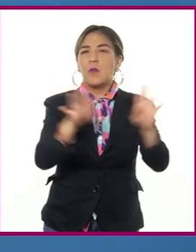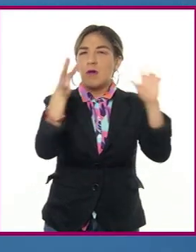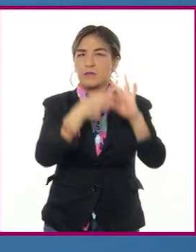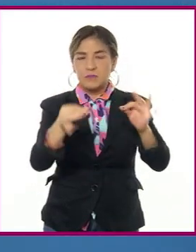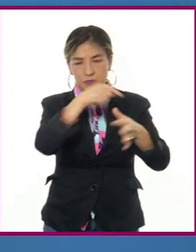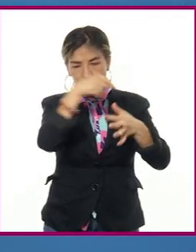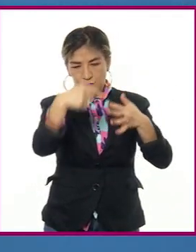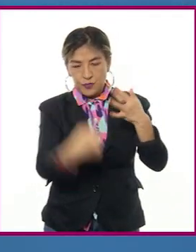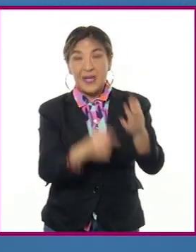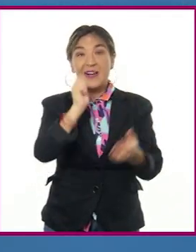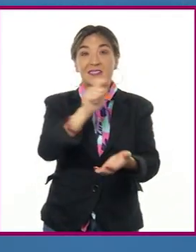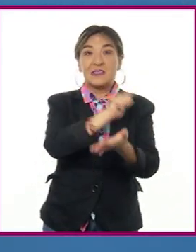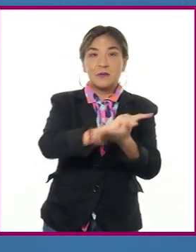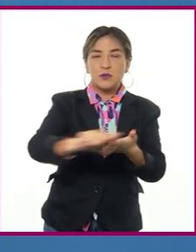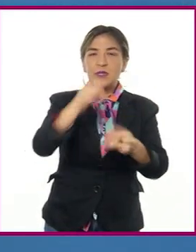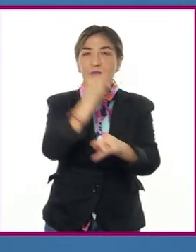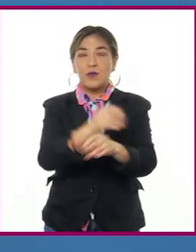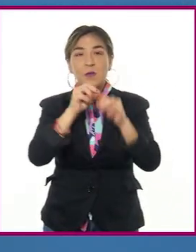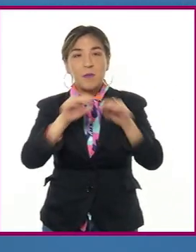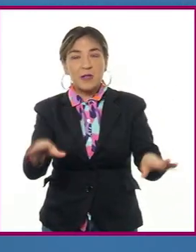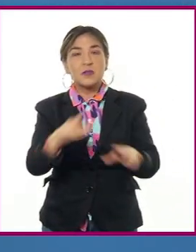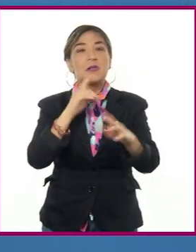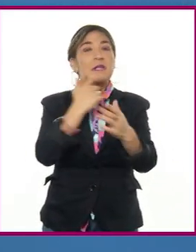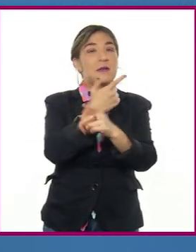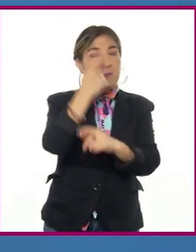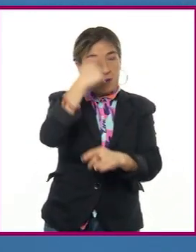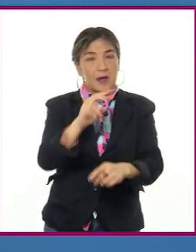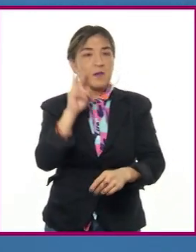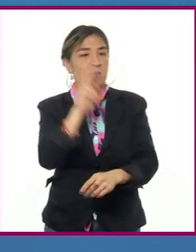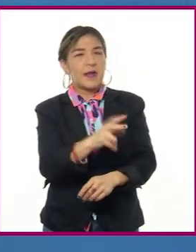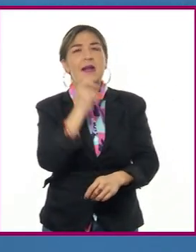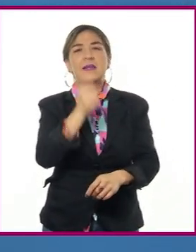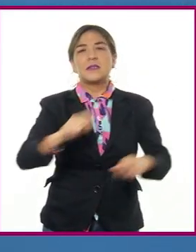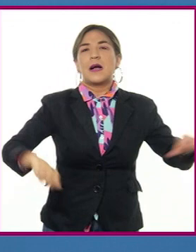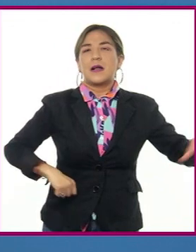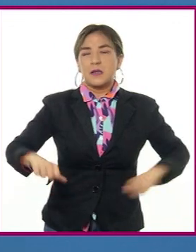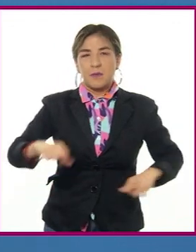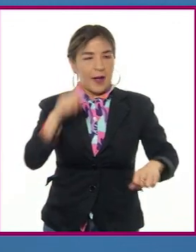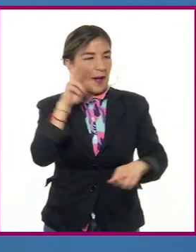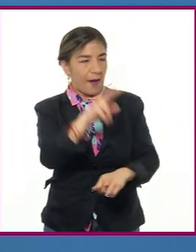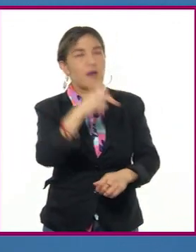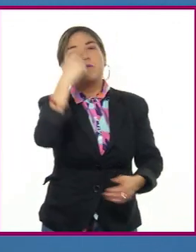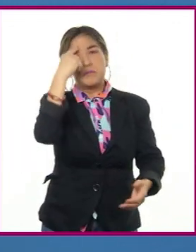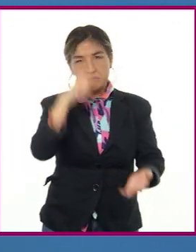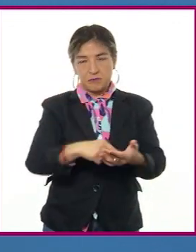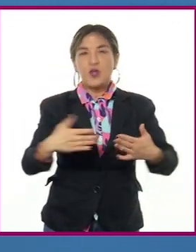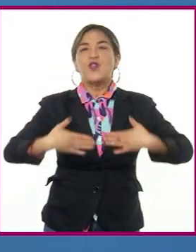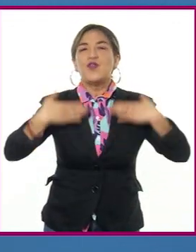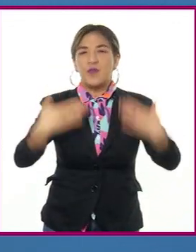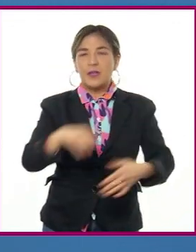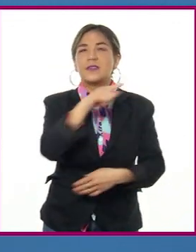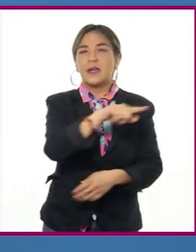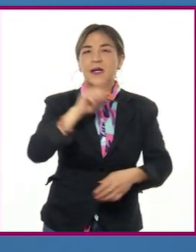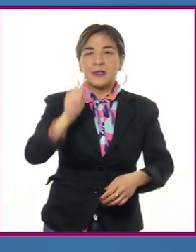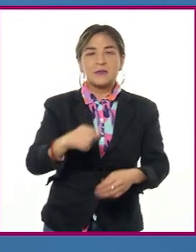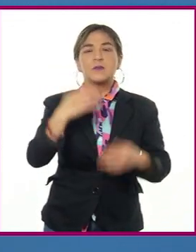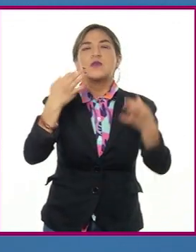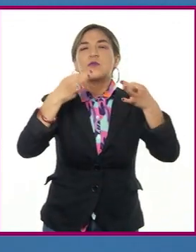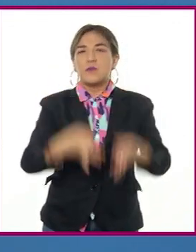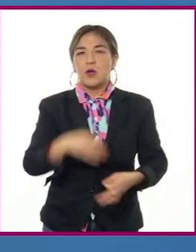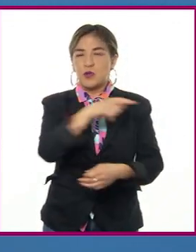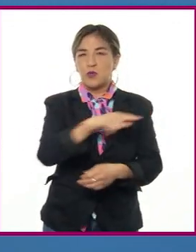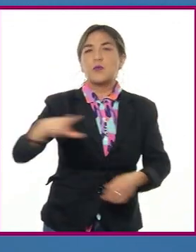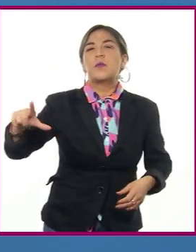cuentas, la transparencia y el acceso a la información son mecanismos que otorgan credibilidad, confianza y legitimidad a las y